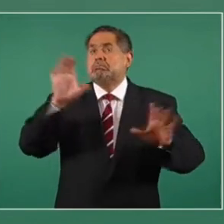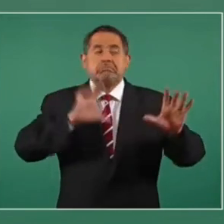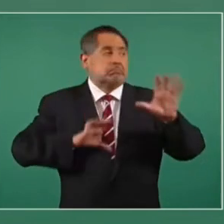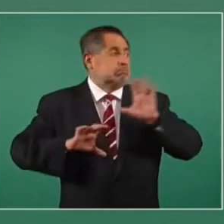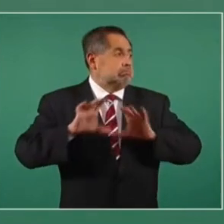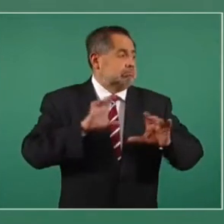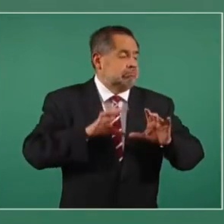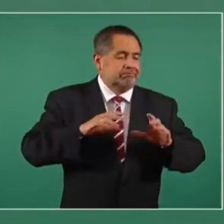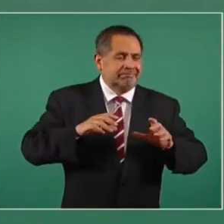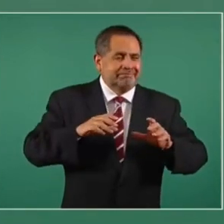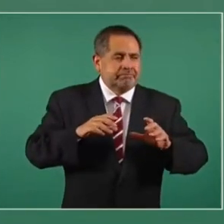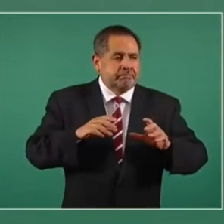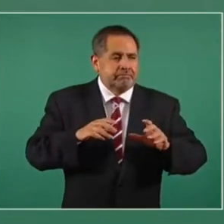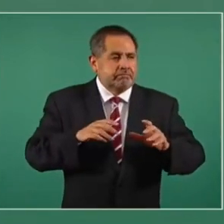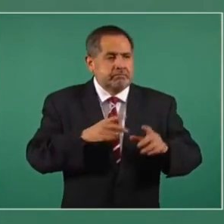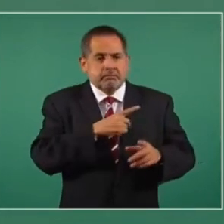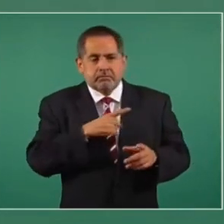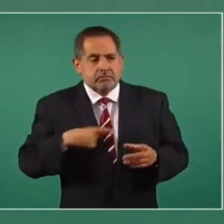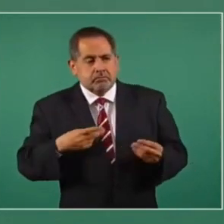Yo les he